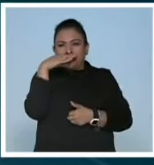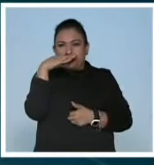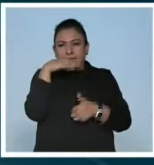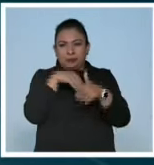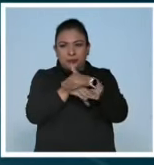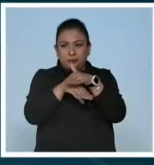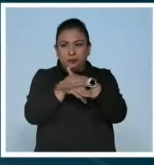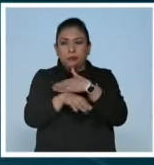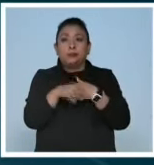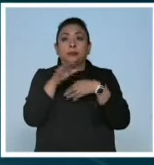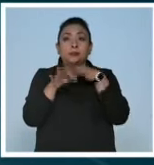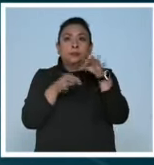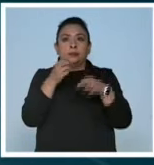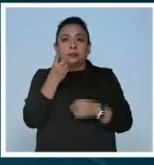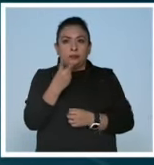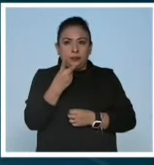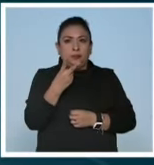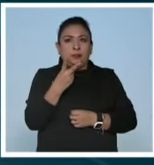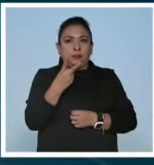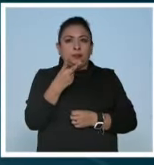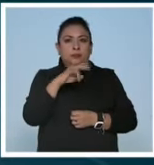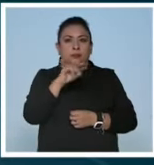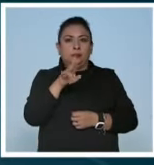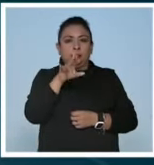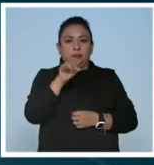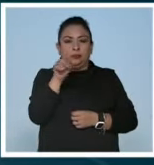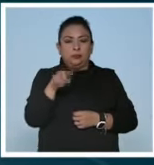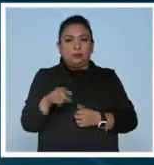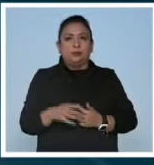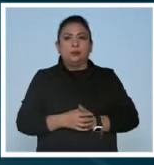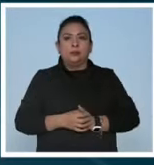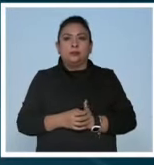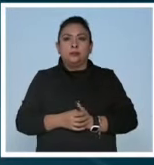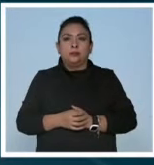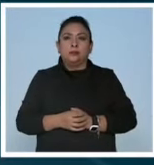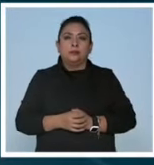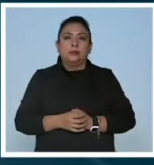gratuita. Noticias 22, Julio López.